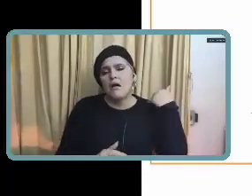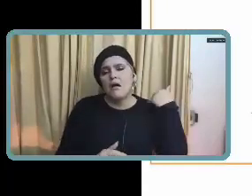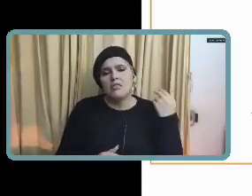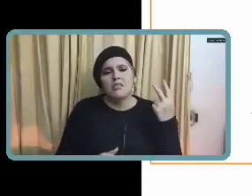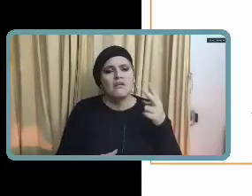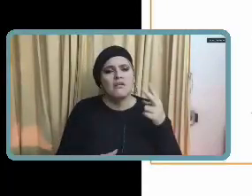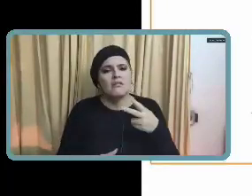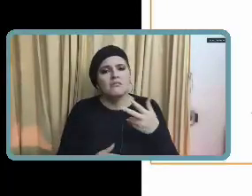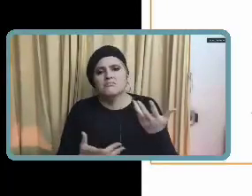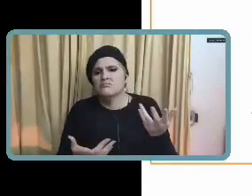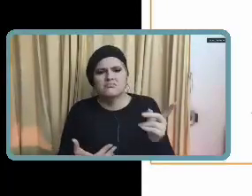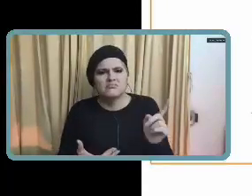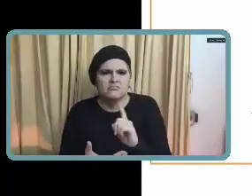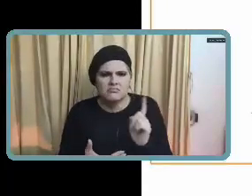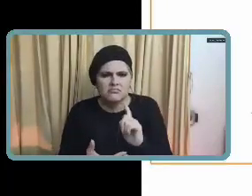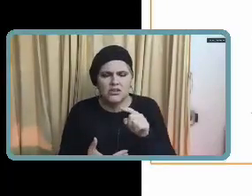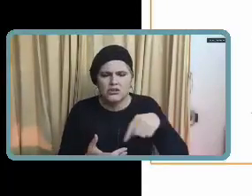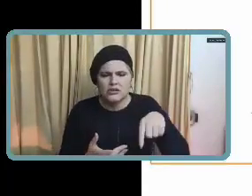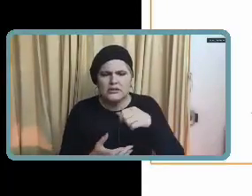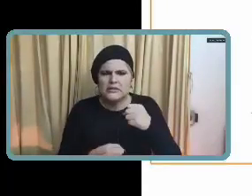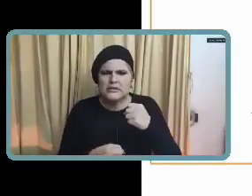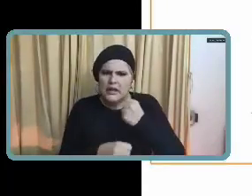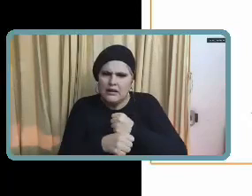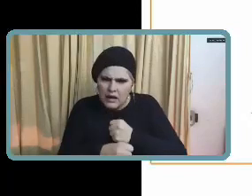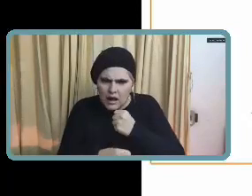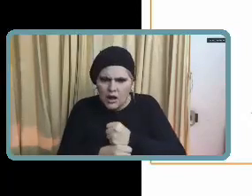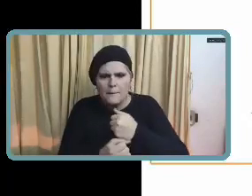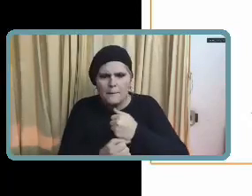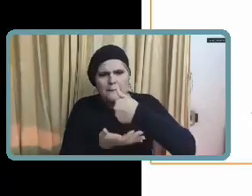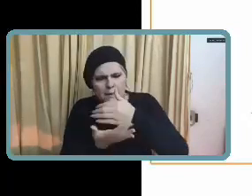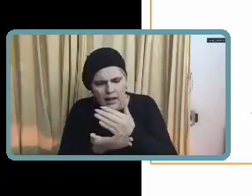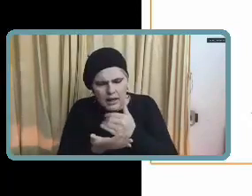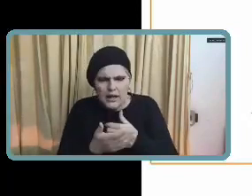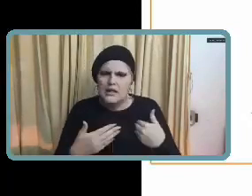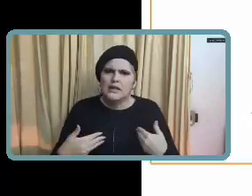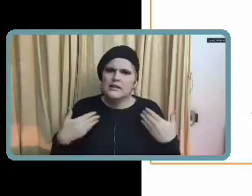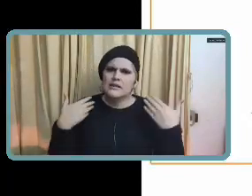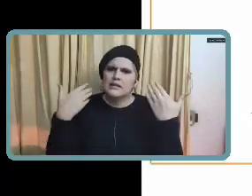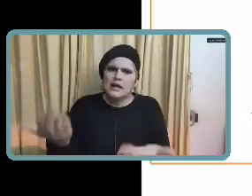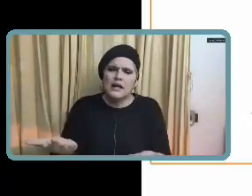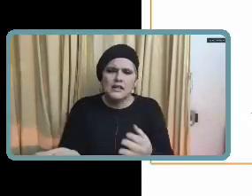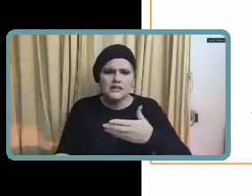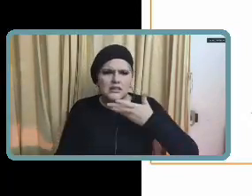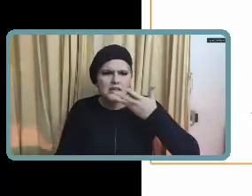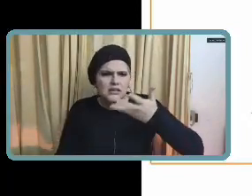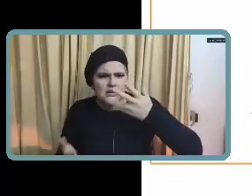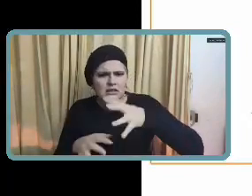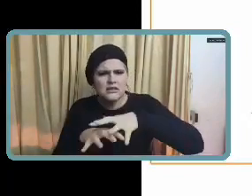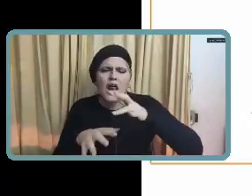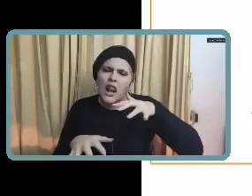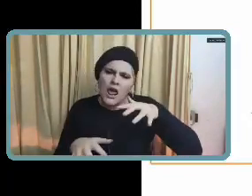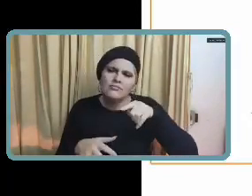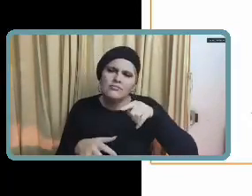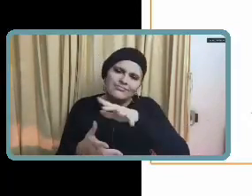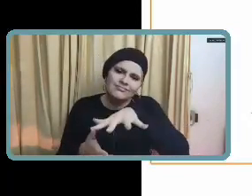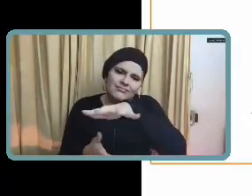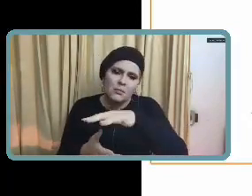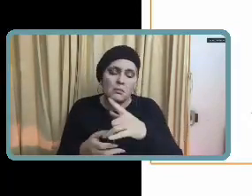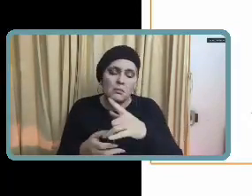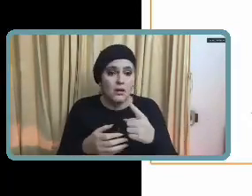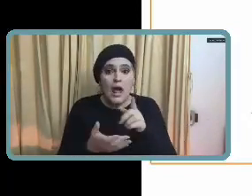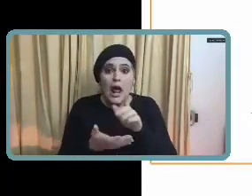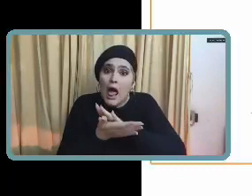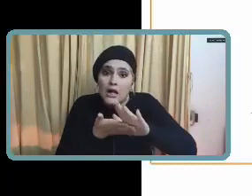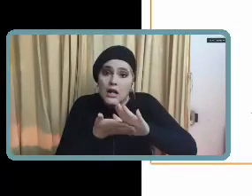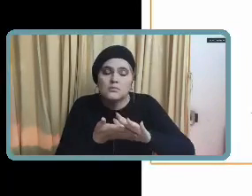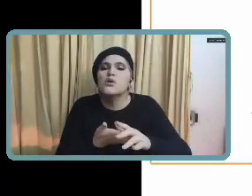hemos dedicado a preparar estas charlas para ustedes, porque lo gratuito no quita la calidad. Aunque algunos creen